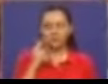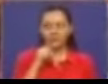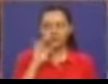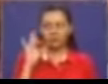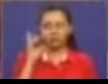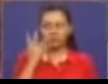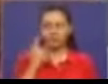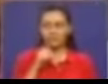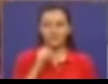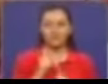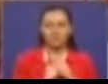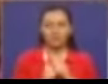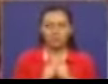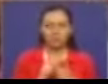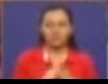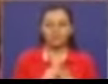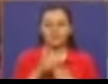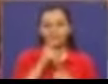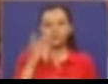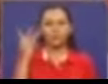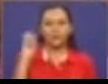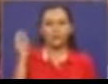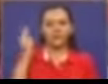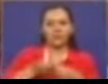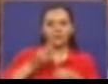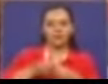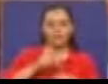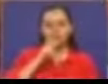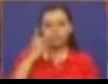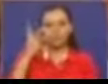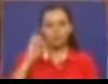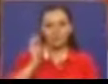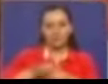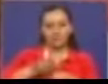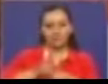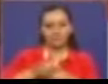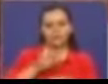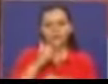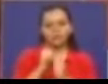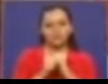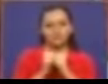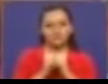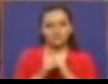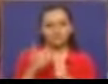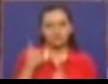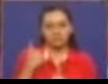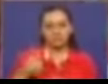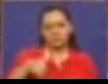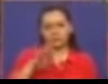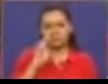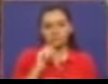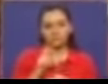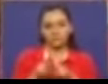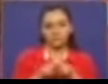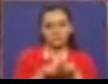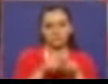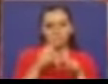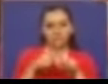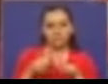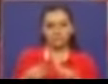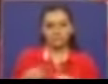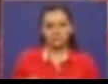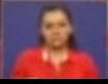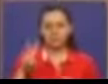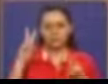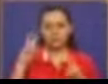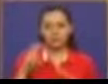falta atletismo. Nos faltan 40 participantes más, presidente. Tenemos 40 deportistas que tienen que todavía disputarse en las distintas disciplinas. Ojalá